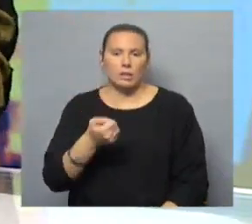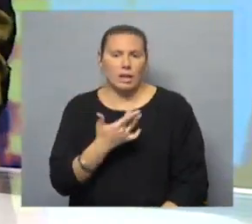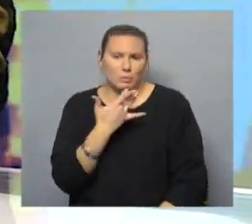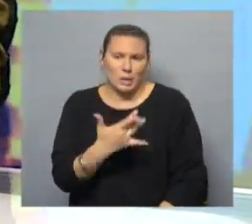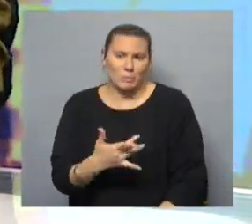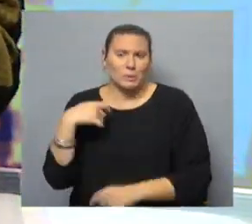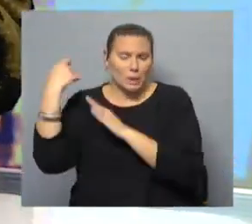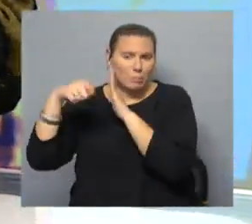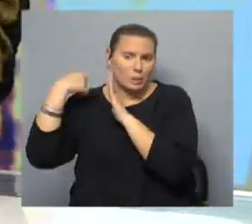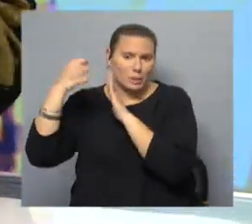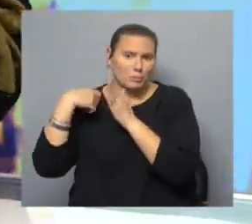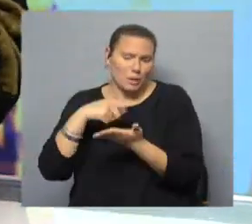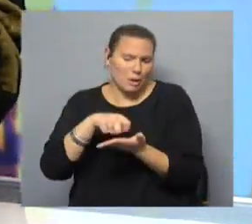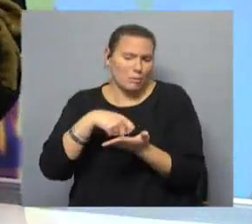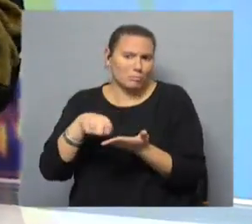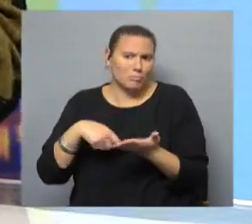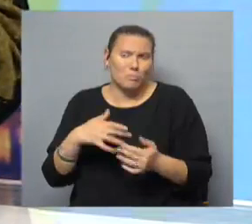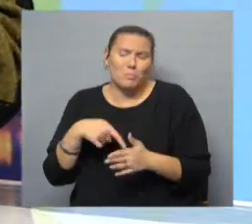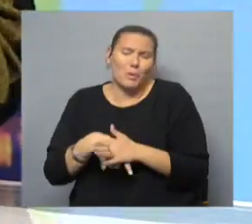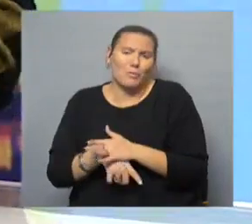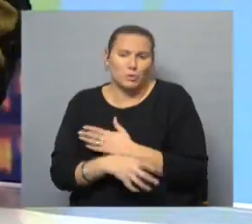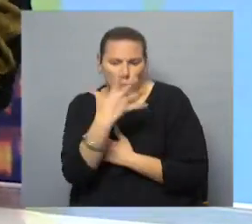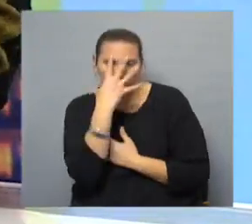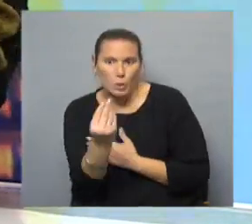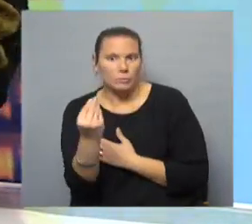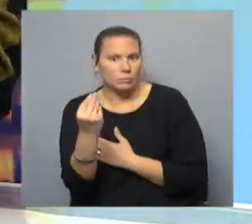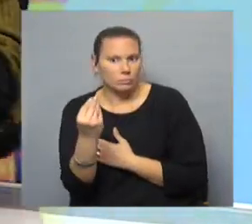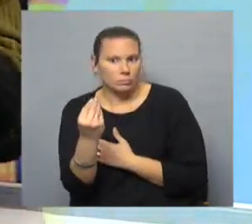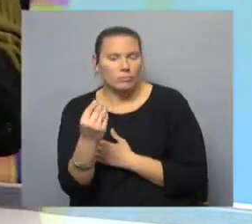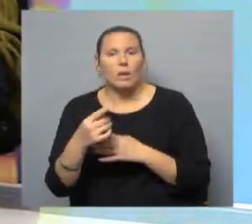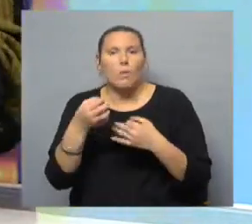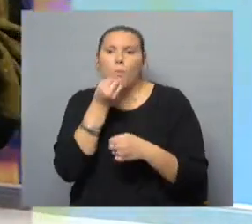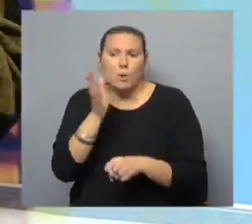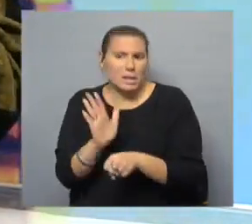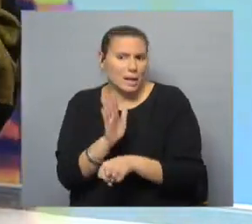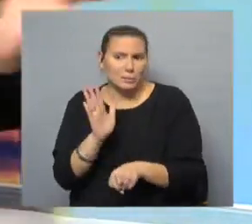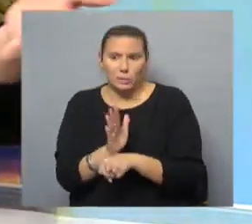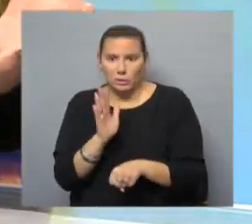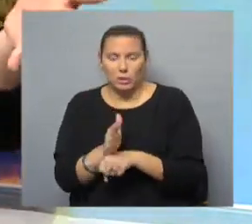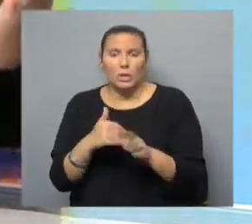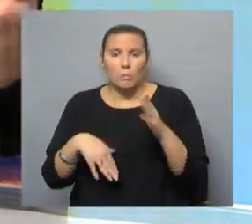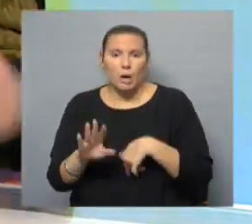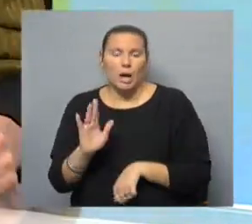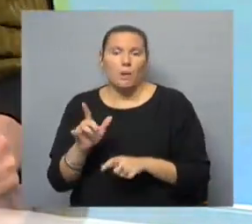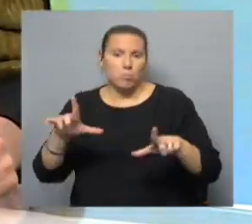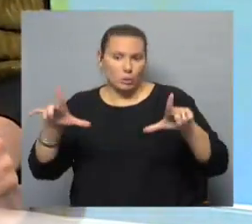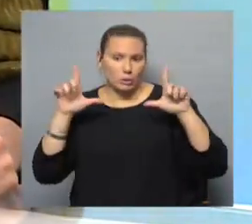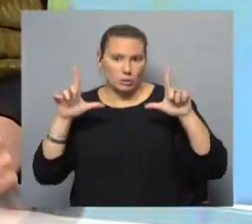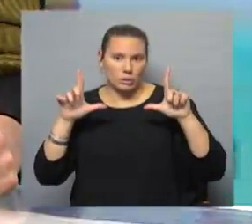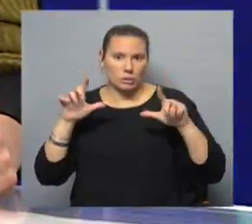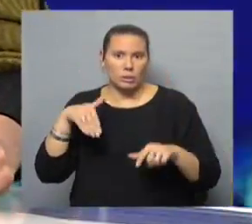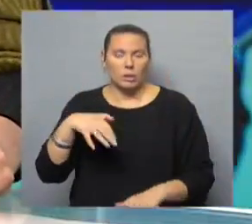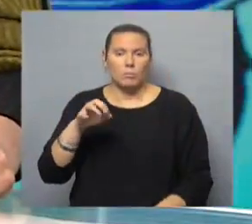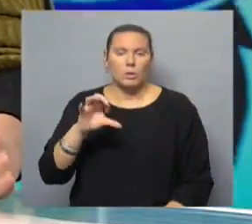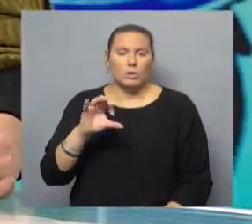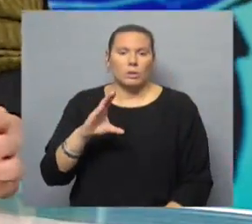bellísima película con un guión muy profundo, atrapante, unas excelentes actuaciones, sobre todo de su protagonista, Carla